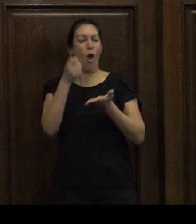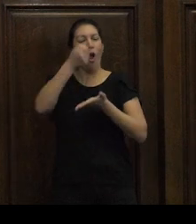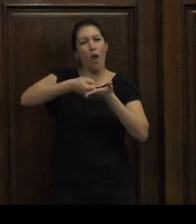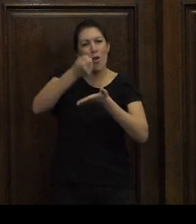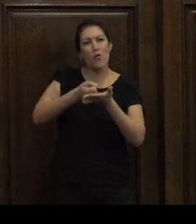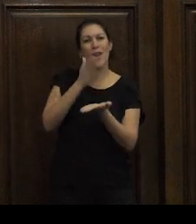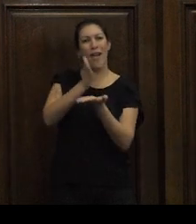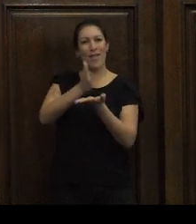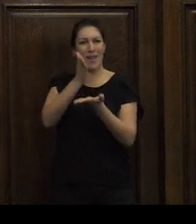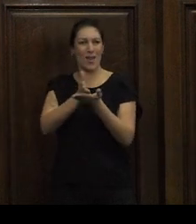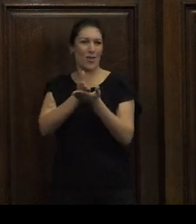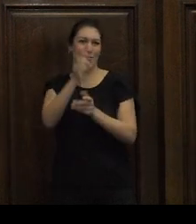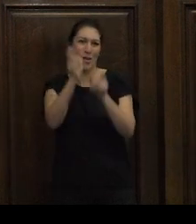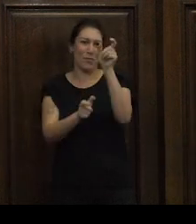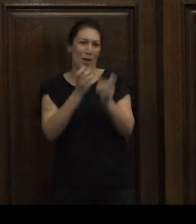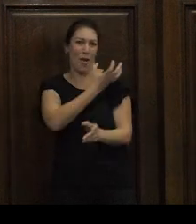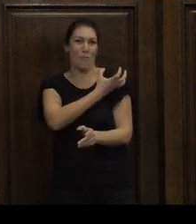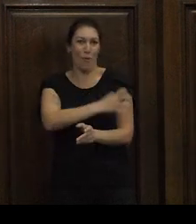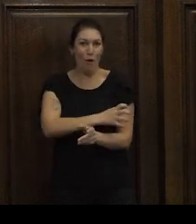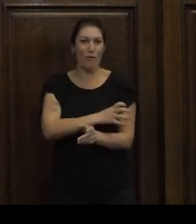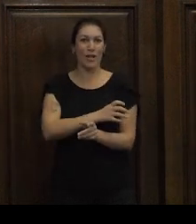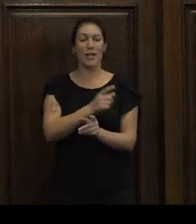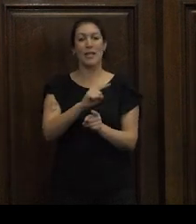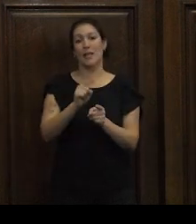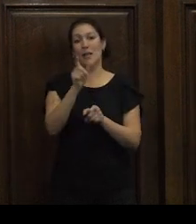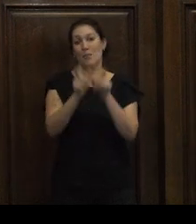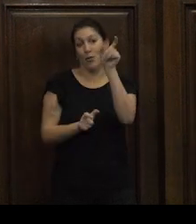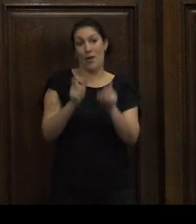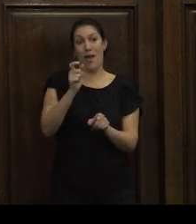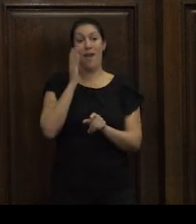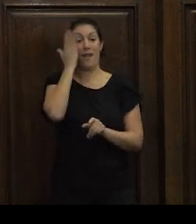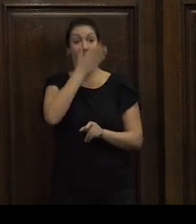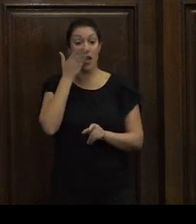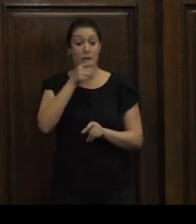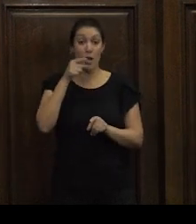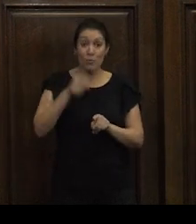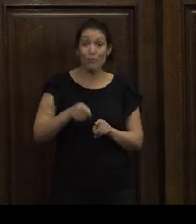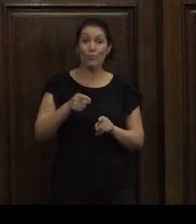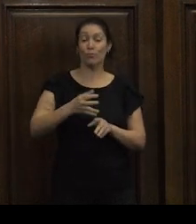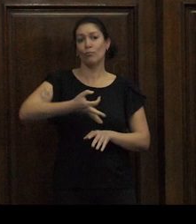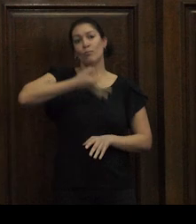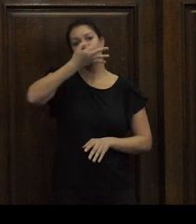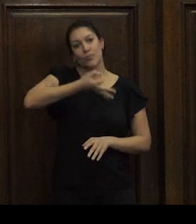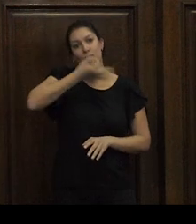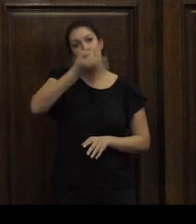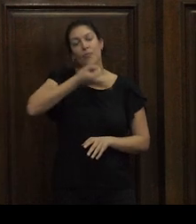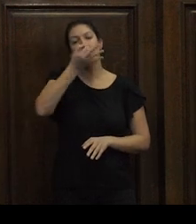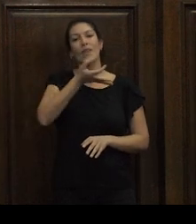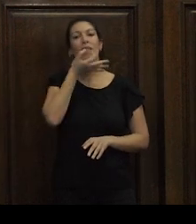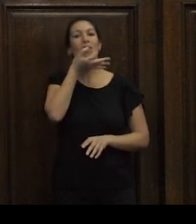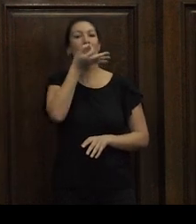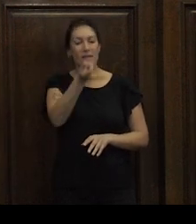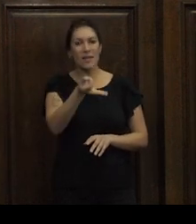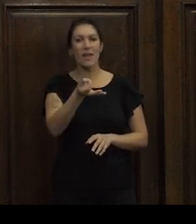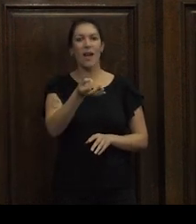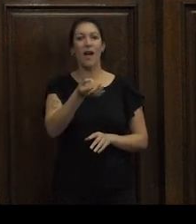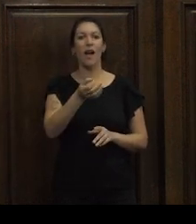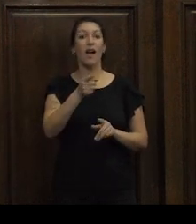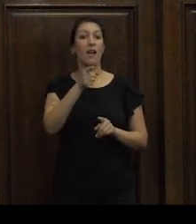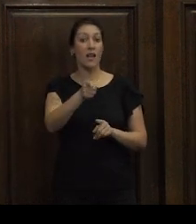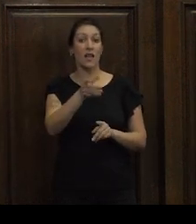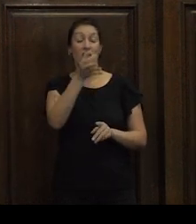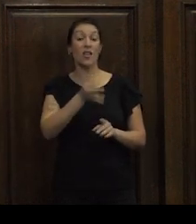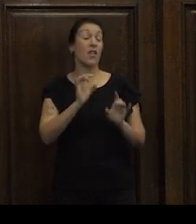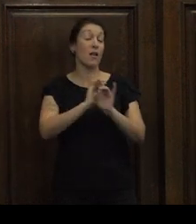como se decía, en este caso de los afroamericanos, pronunció un discurso inflamado en el cual decía literalmente